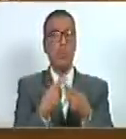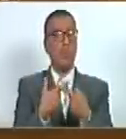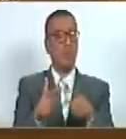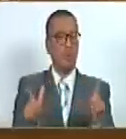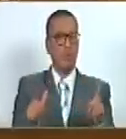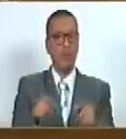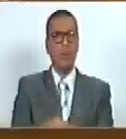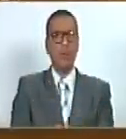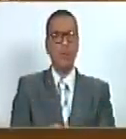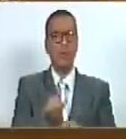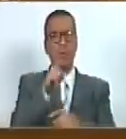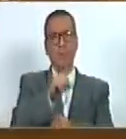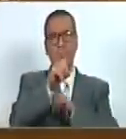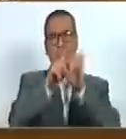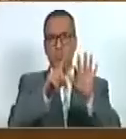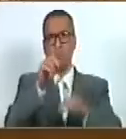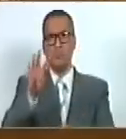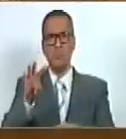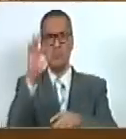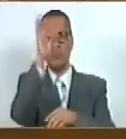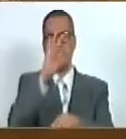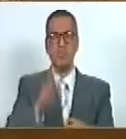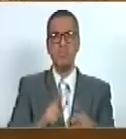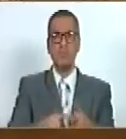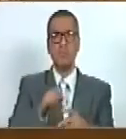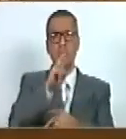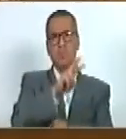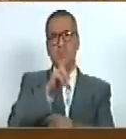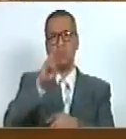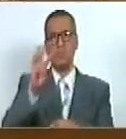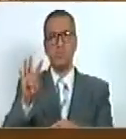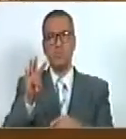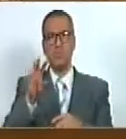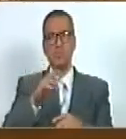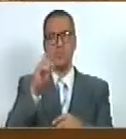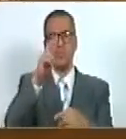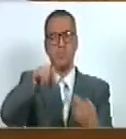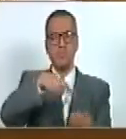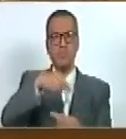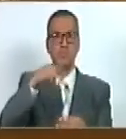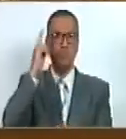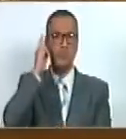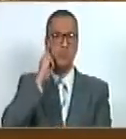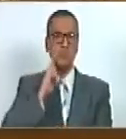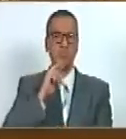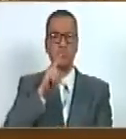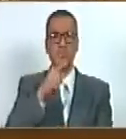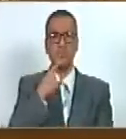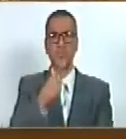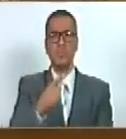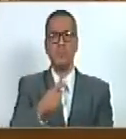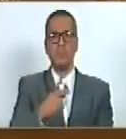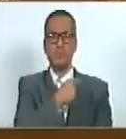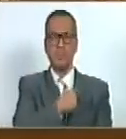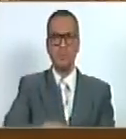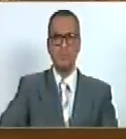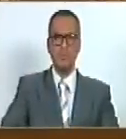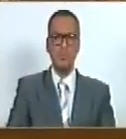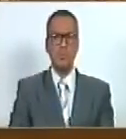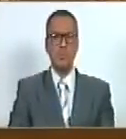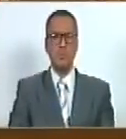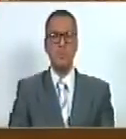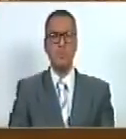Independencia, 164 de la Federación y 24 de la Revolución Bolivariana. Es todo, señor presidente.